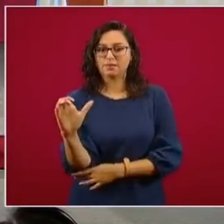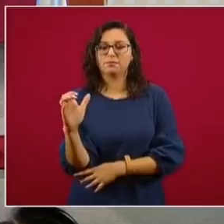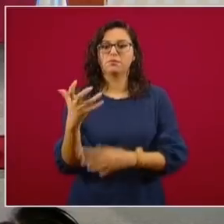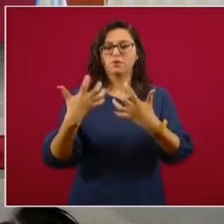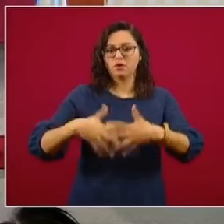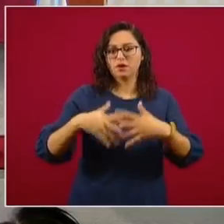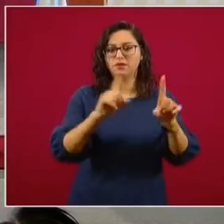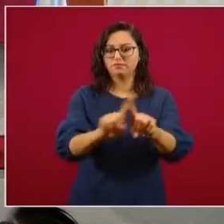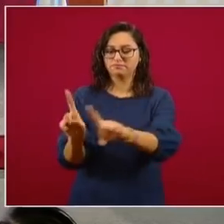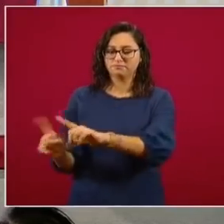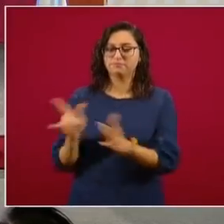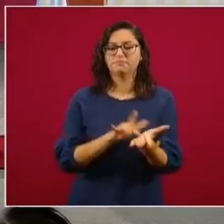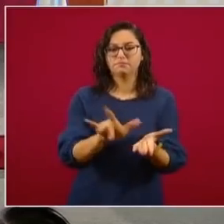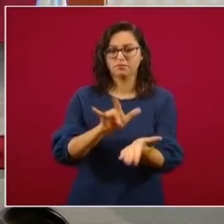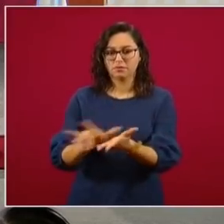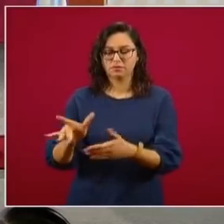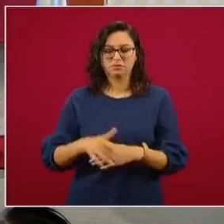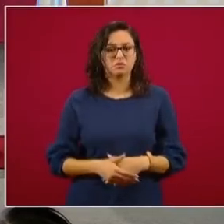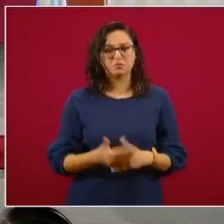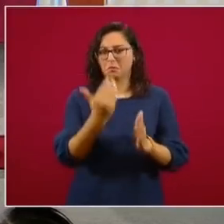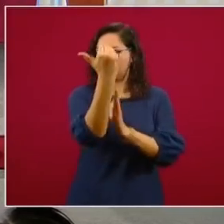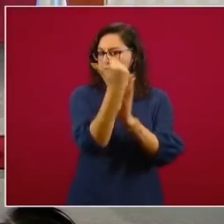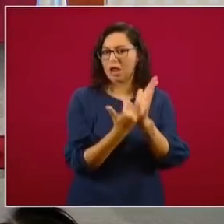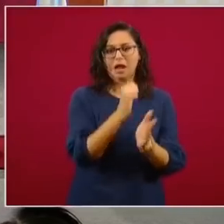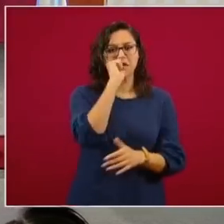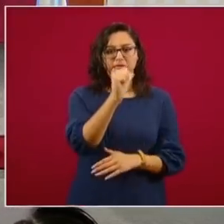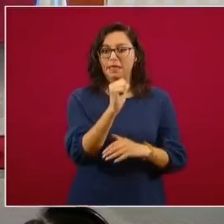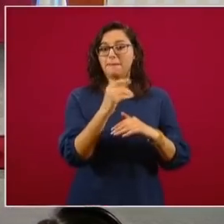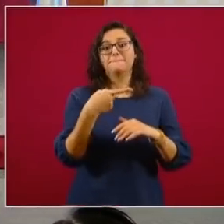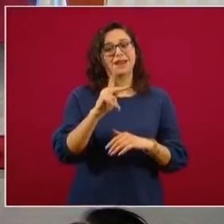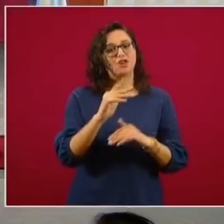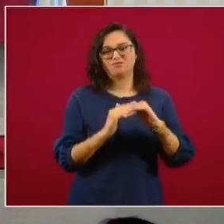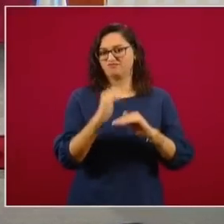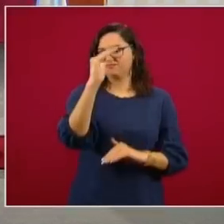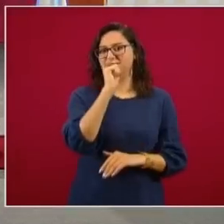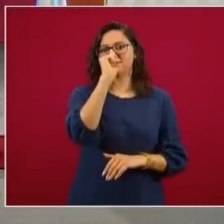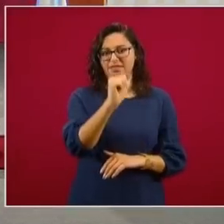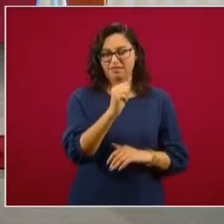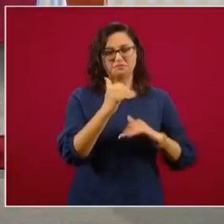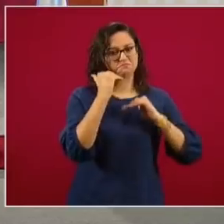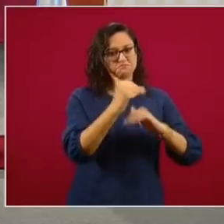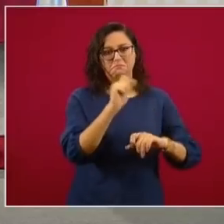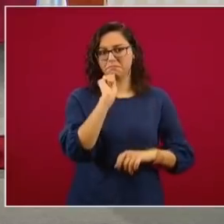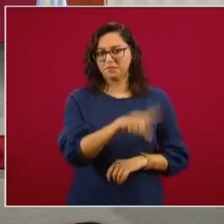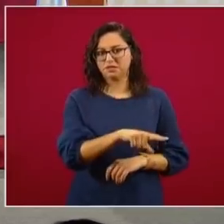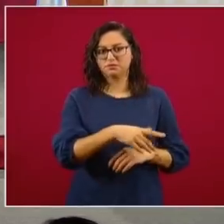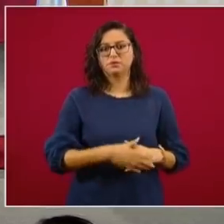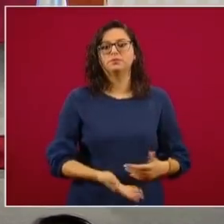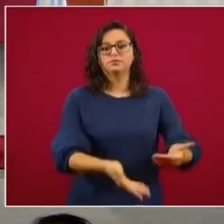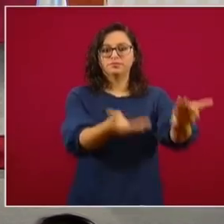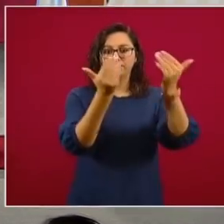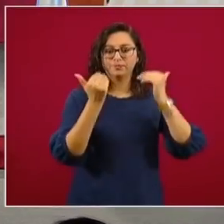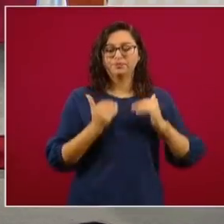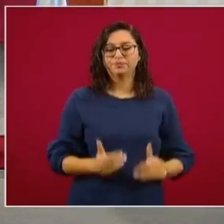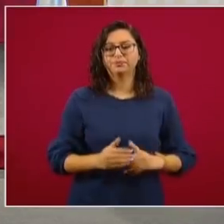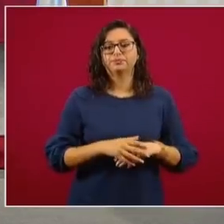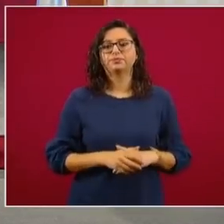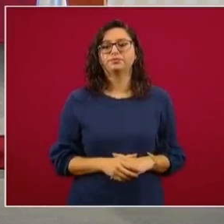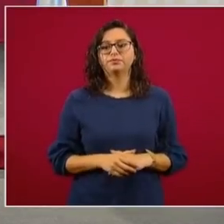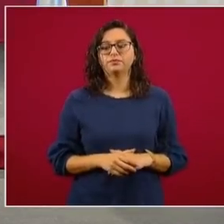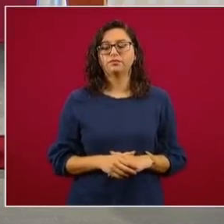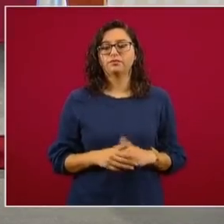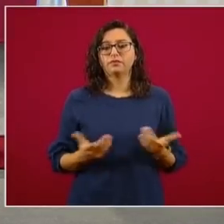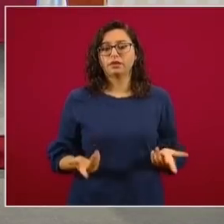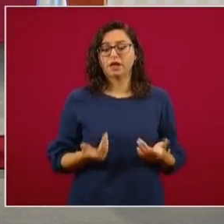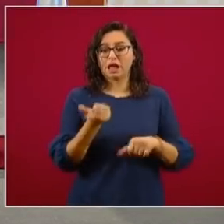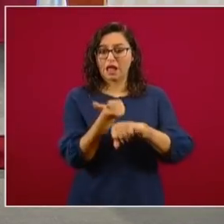apoyos al campo y a empresas. Pasamos. Ahora bien, esta es una clasificación cuasi funcional, es decir, no es la